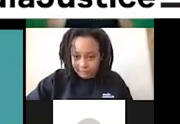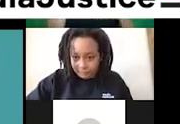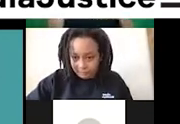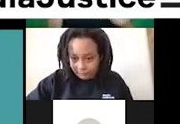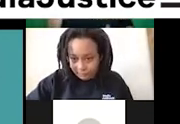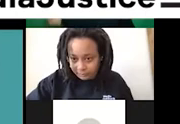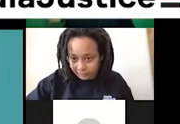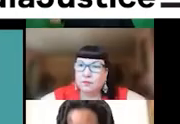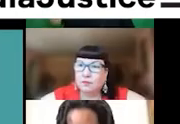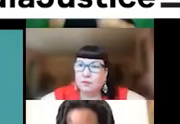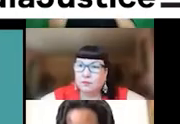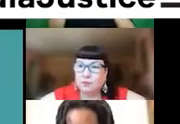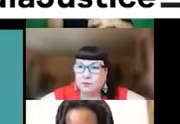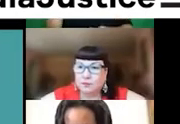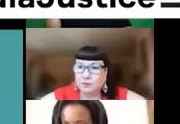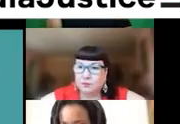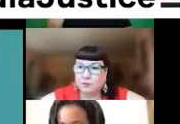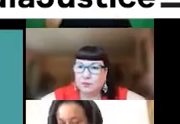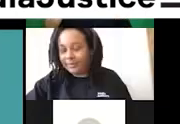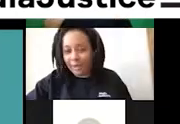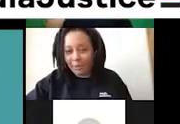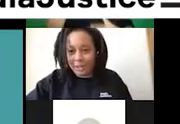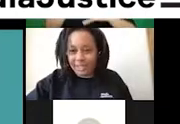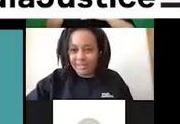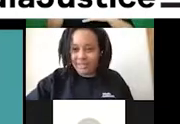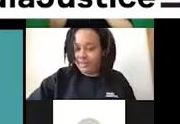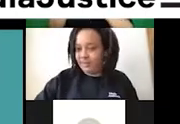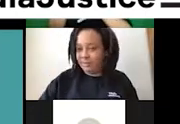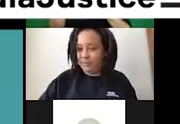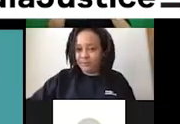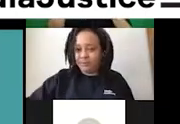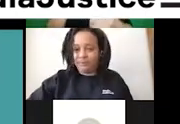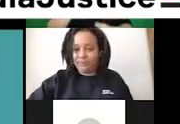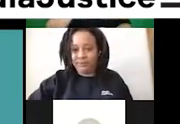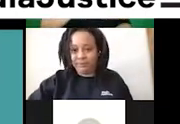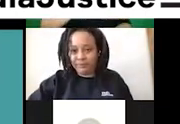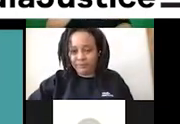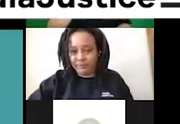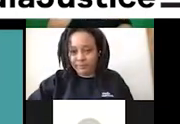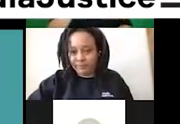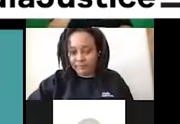tuvieran a mí me gustaría compartir